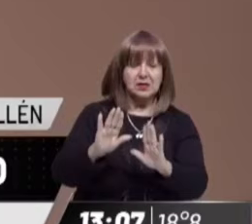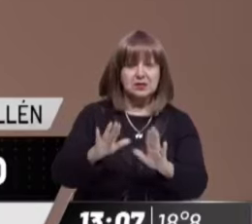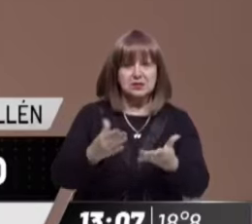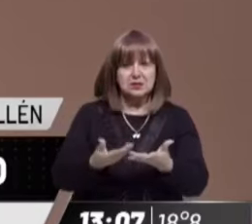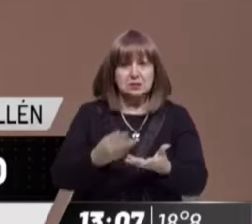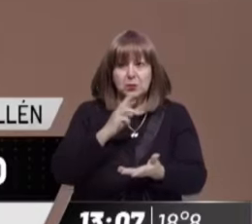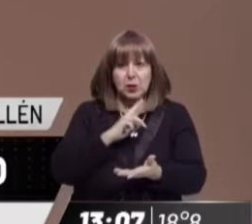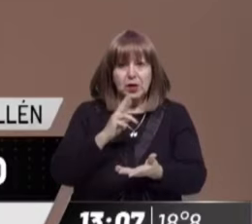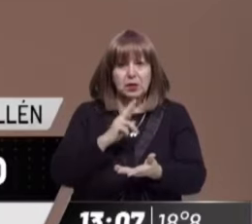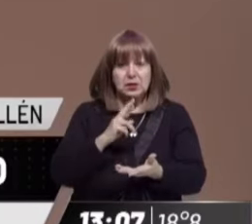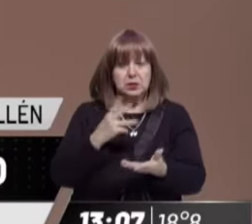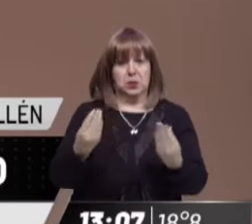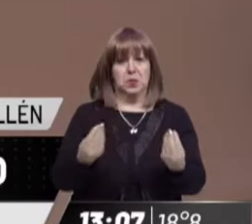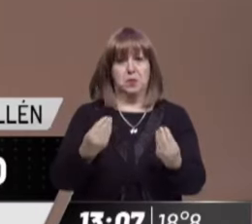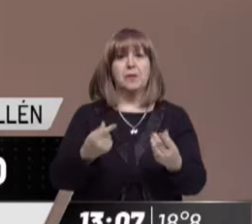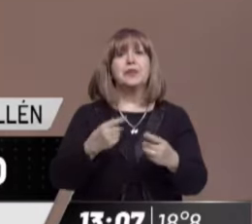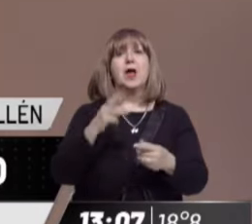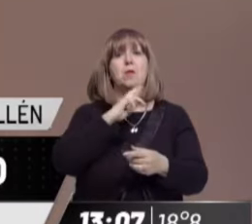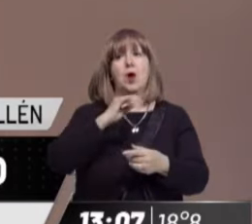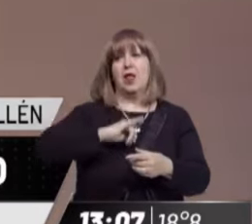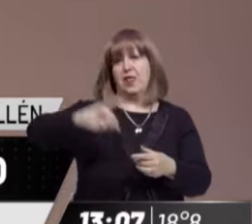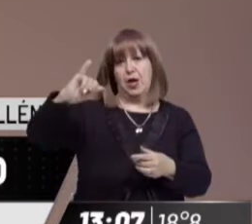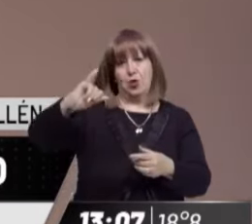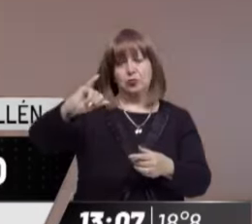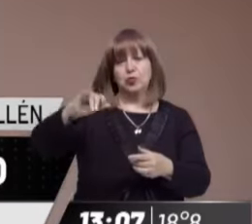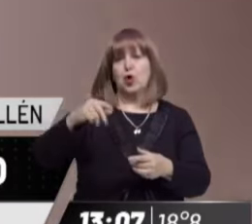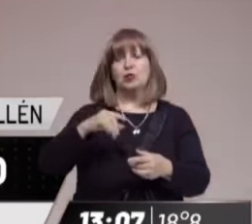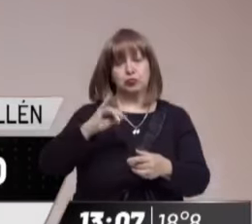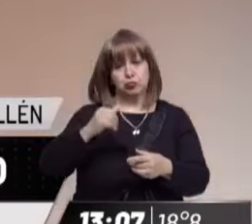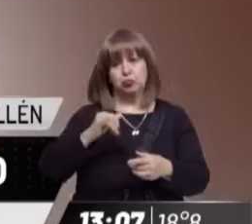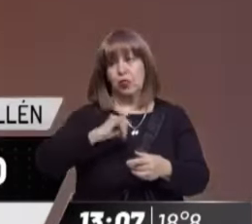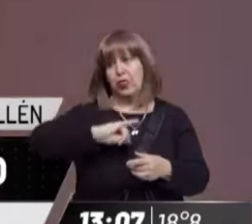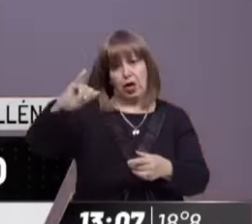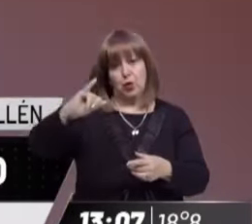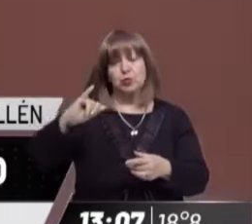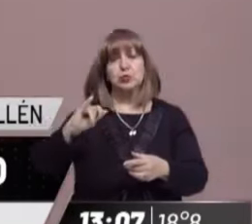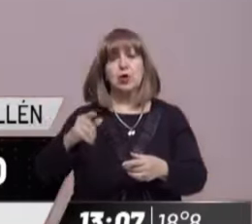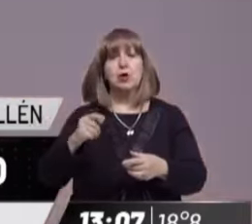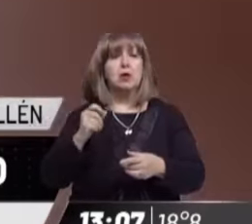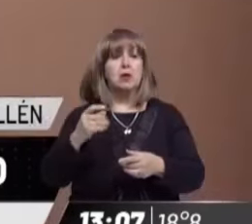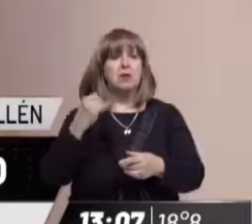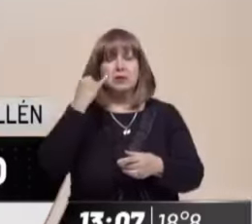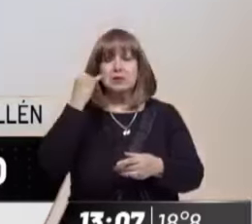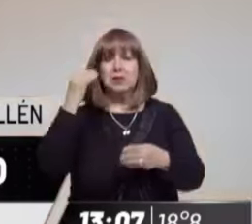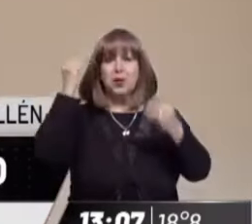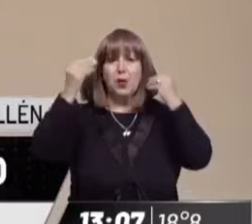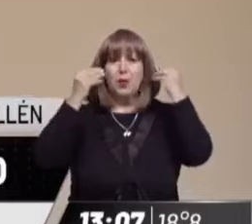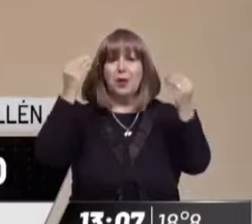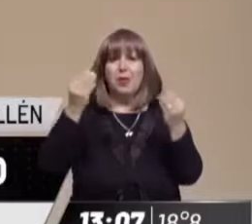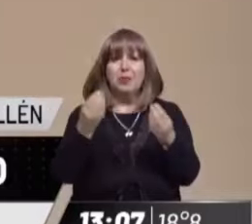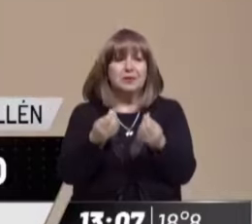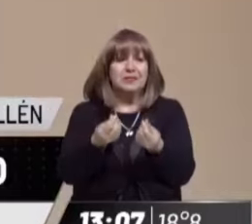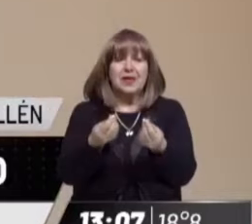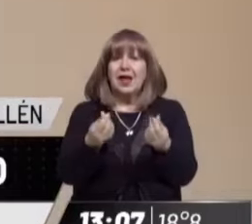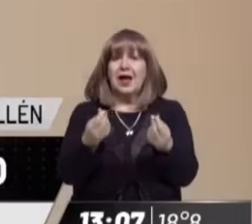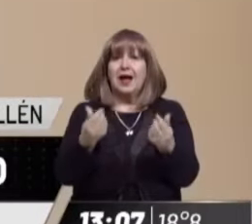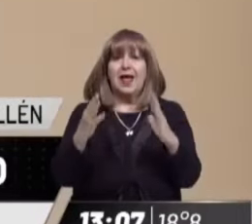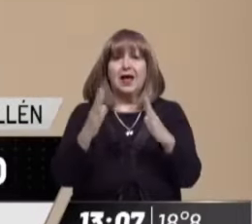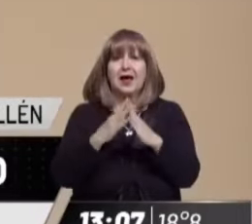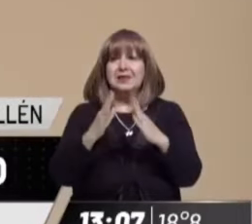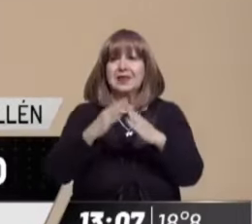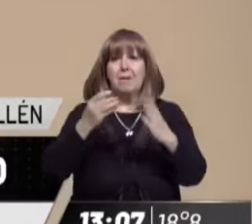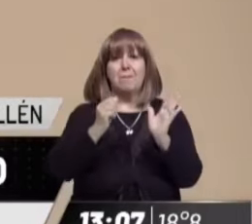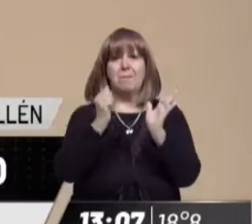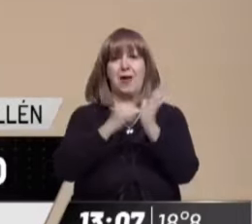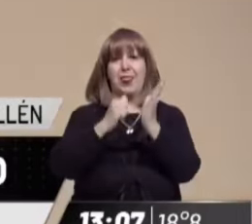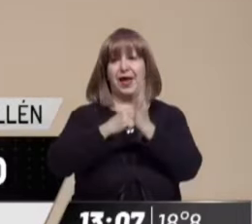a la mujer. La denuncia de esta mujer, mendocina, refleja la creciente preocupación por la calidad de las viviendas prefabricadas que se